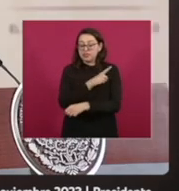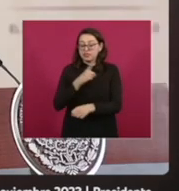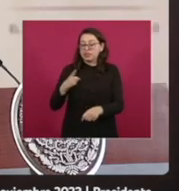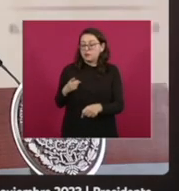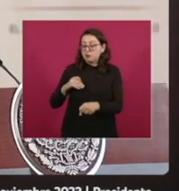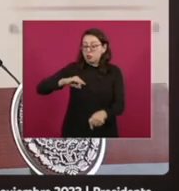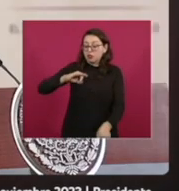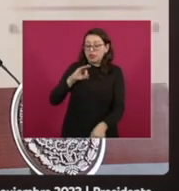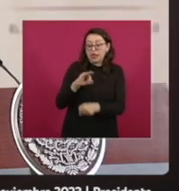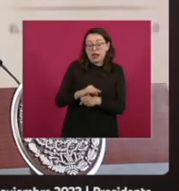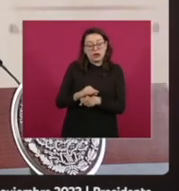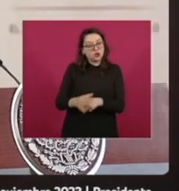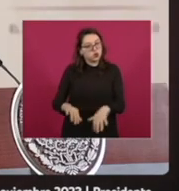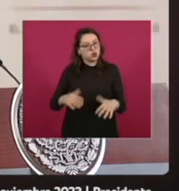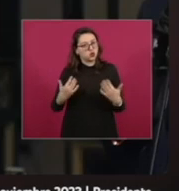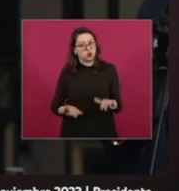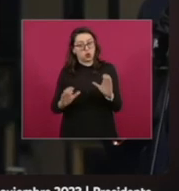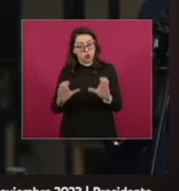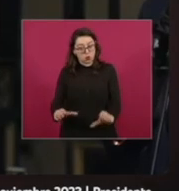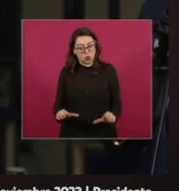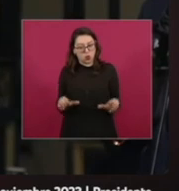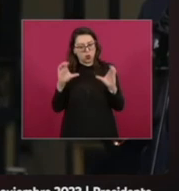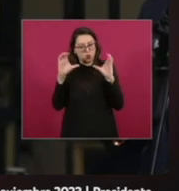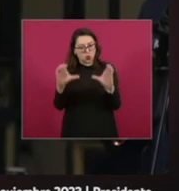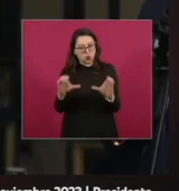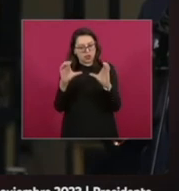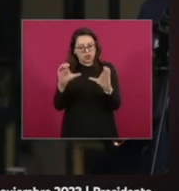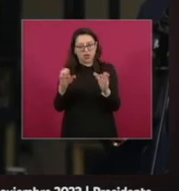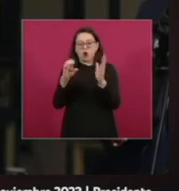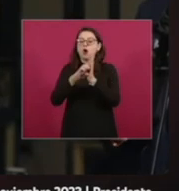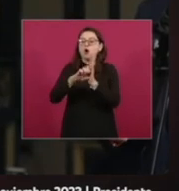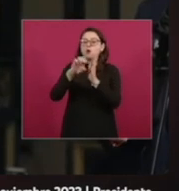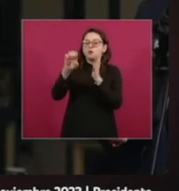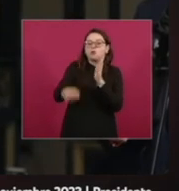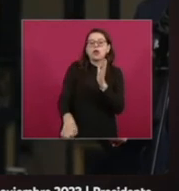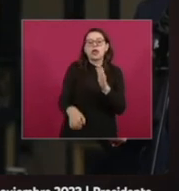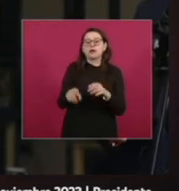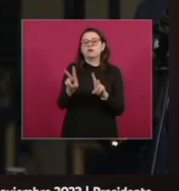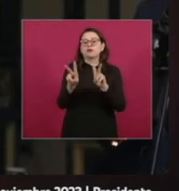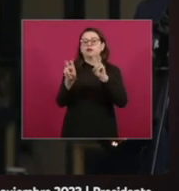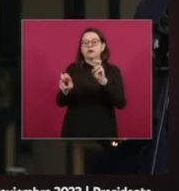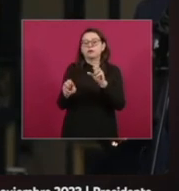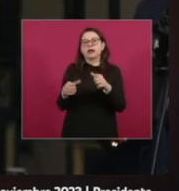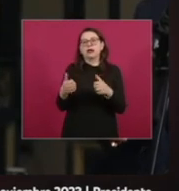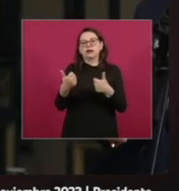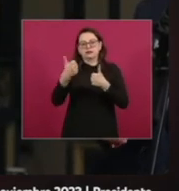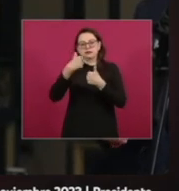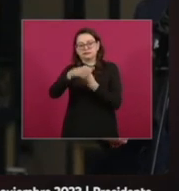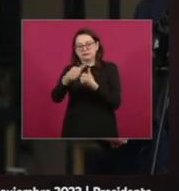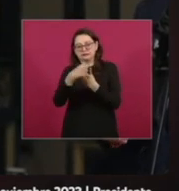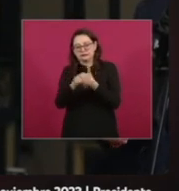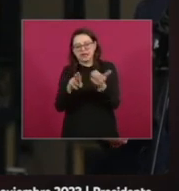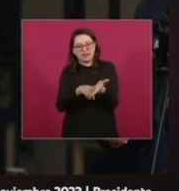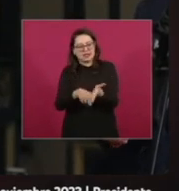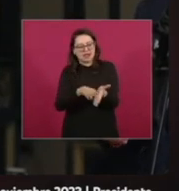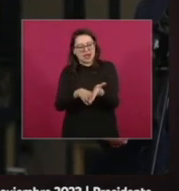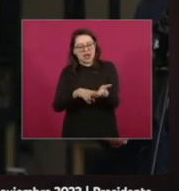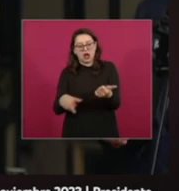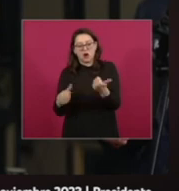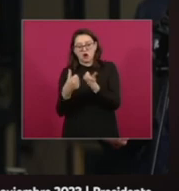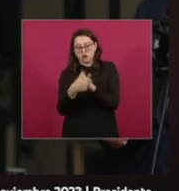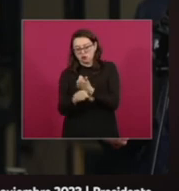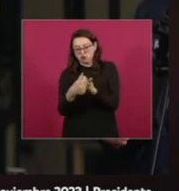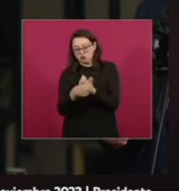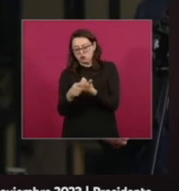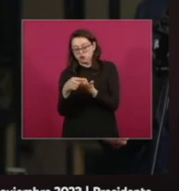seguridad, porque cuando, por ejemplo, esta tinta indeleble con la que se marcan el dedo no tiene